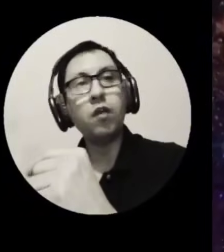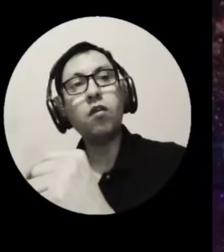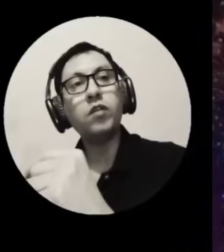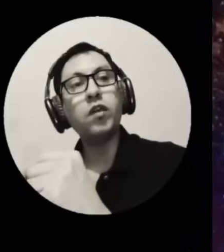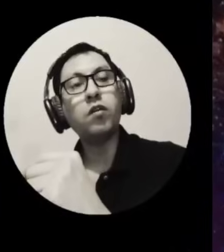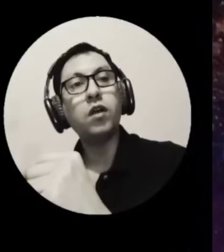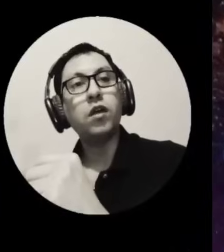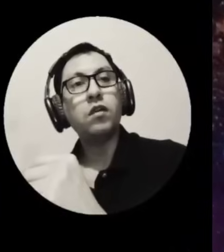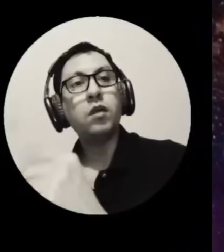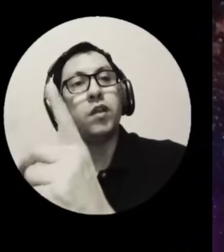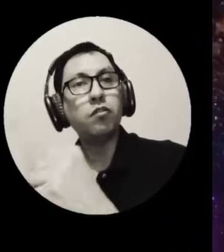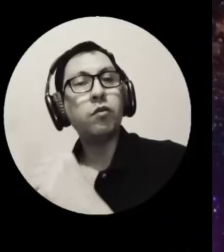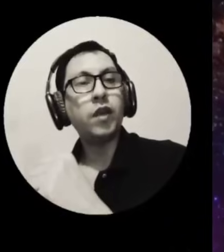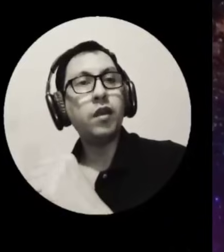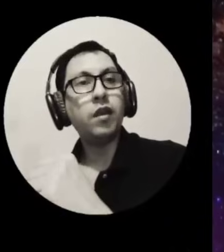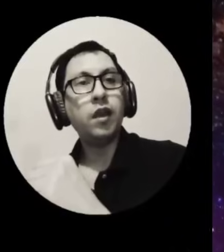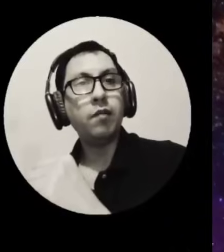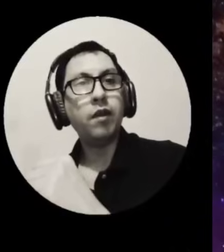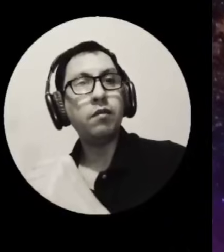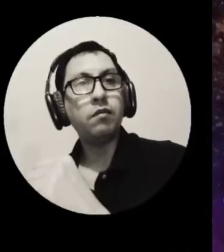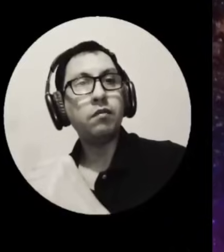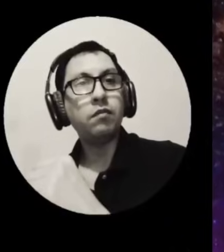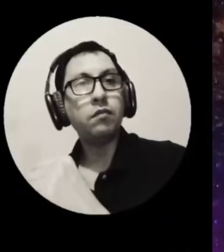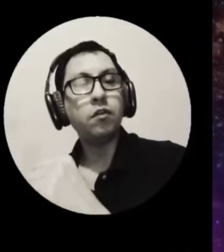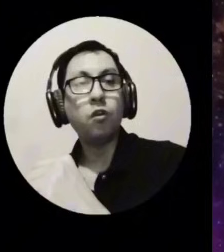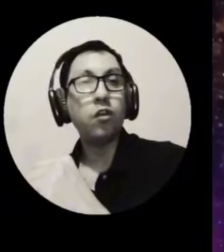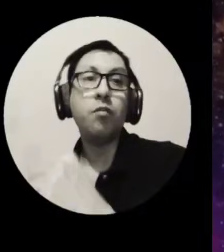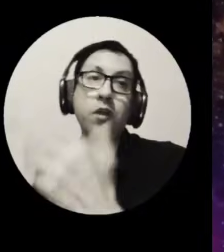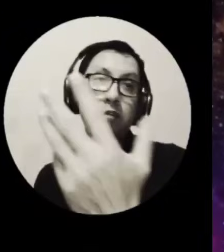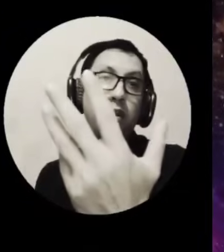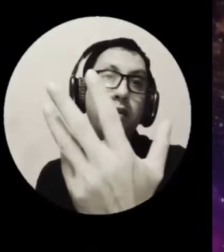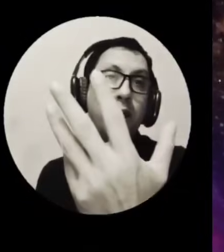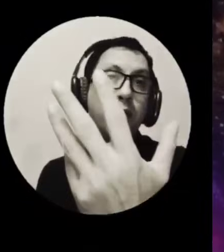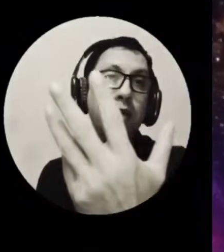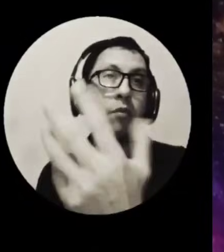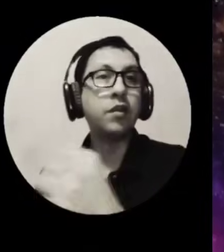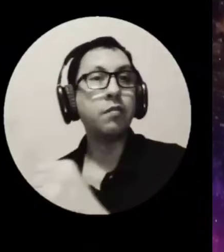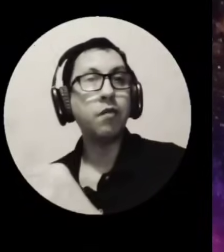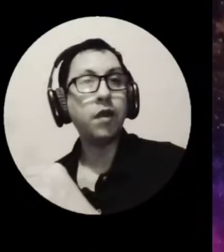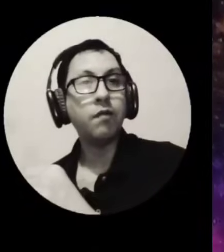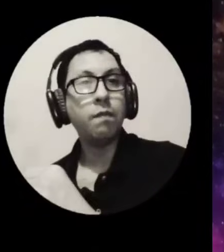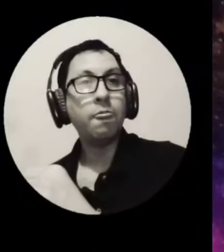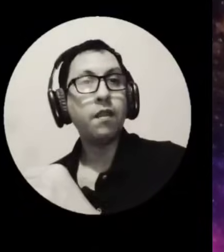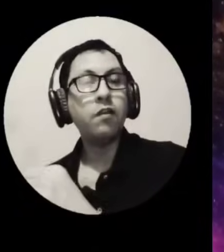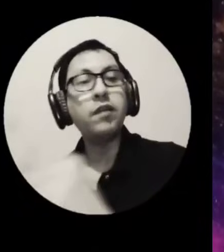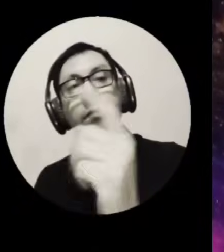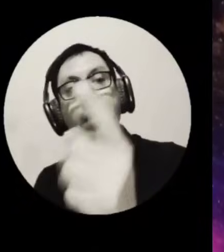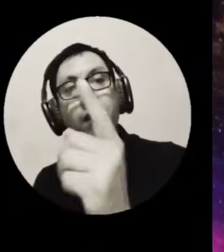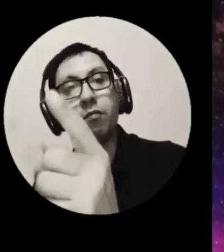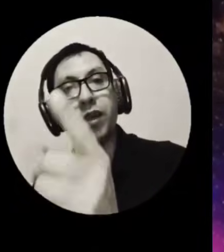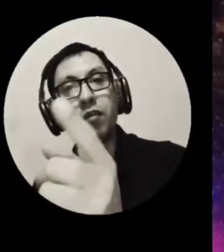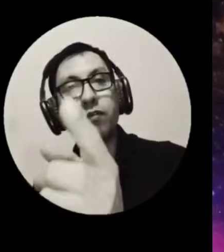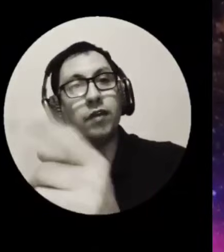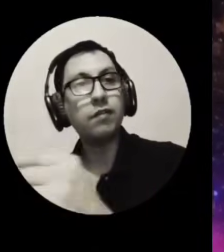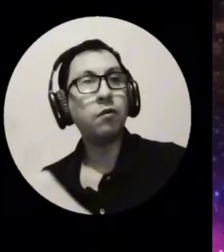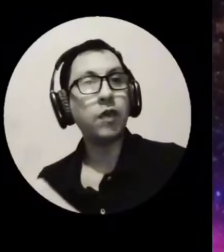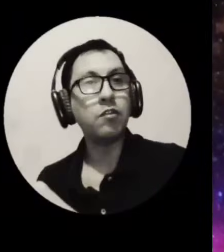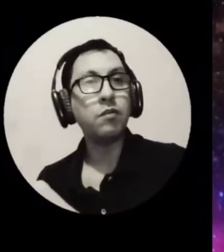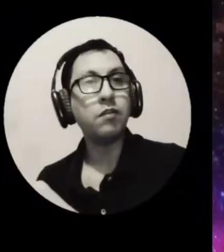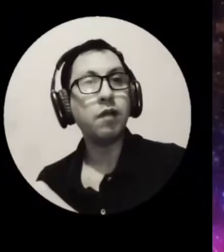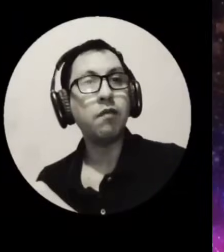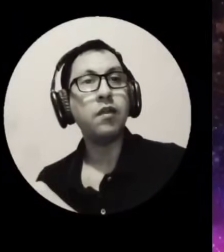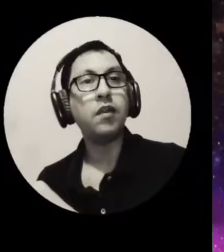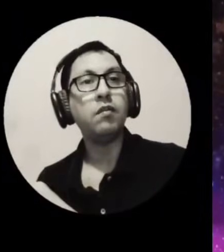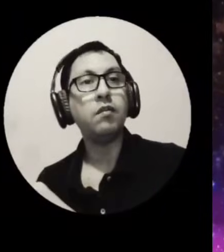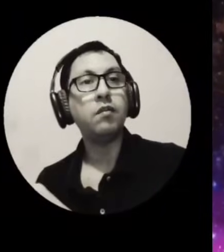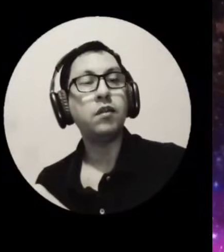Él no nos dijo, te voy a subir el IVA. No lo dijo porque si no iban a votar por Andrés Manuel. O sea, el verdadero peligro fue este borracho